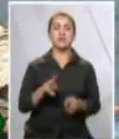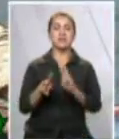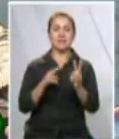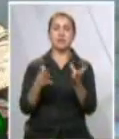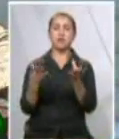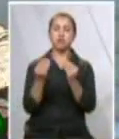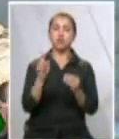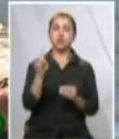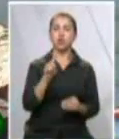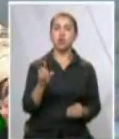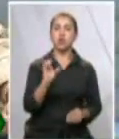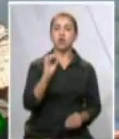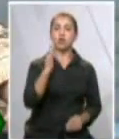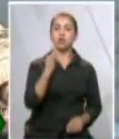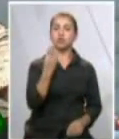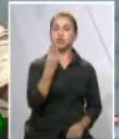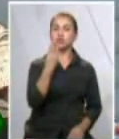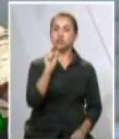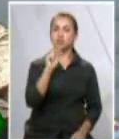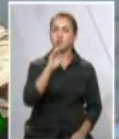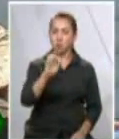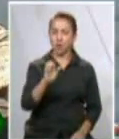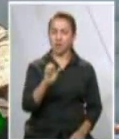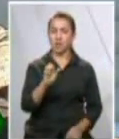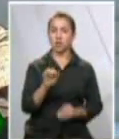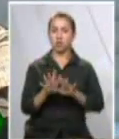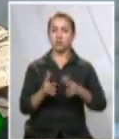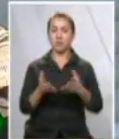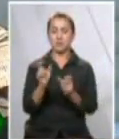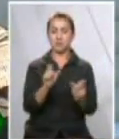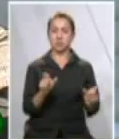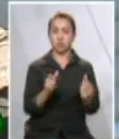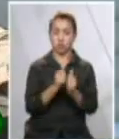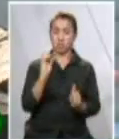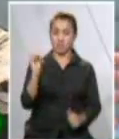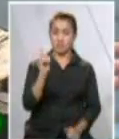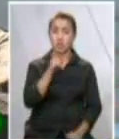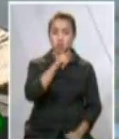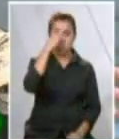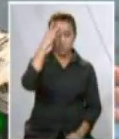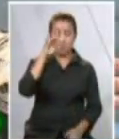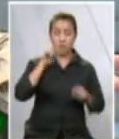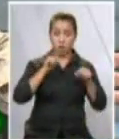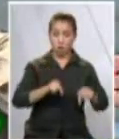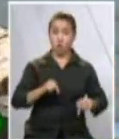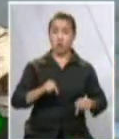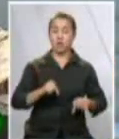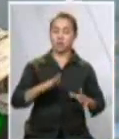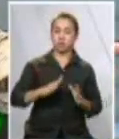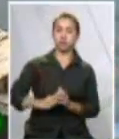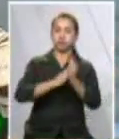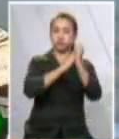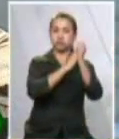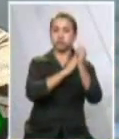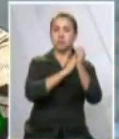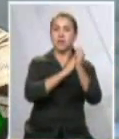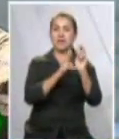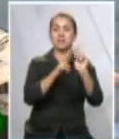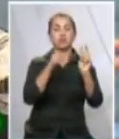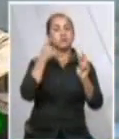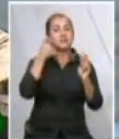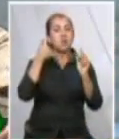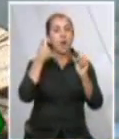mucho software, todo tipo de soluciones y aplicaciones para personas con discapacidad. ¿Ya? Tú sabes que hoy día lo que le está llevando son las aplicaciones de